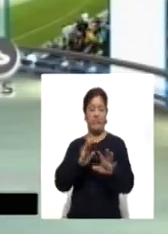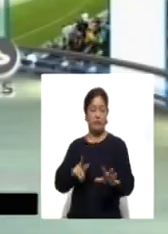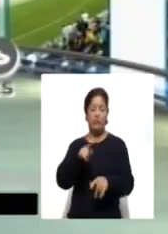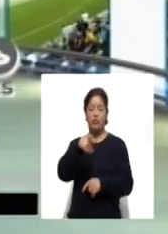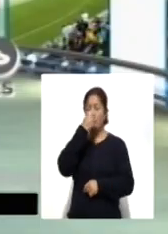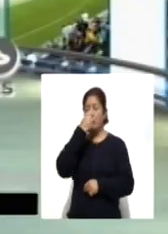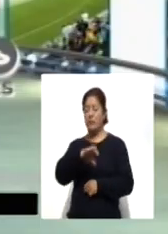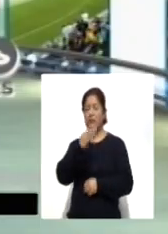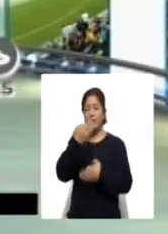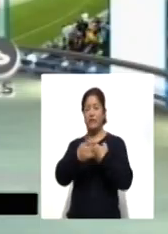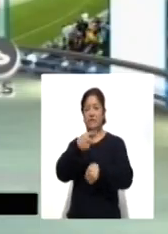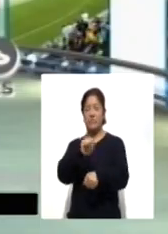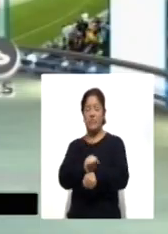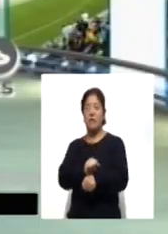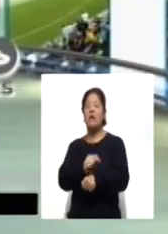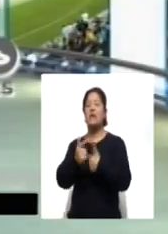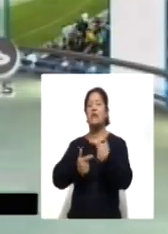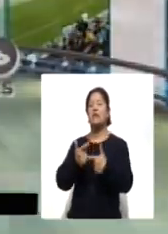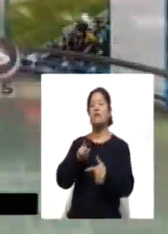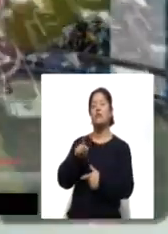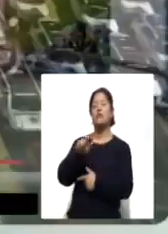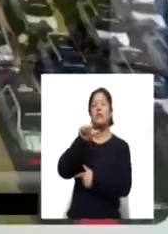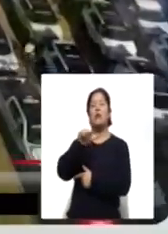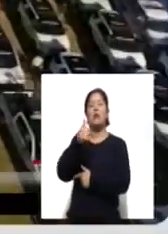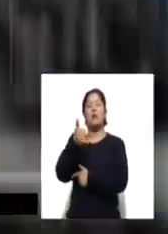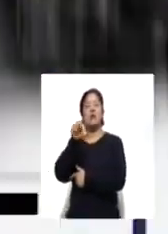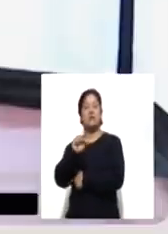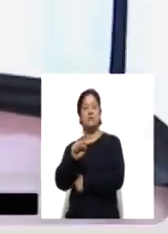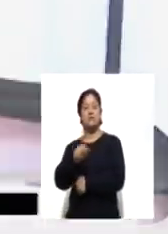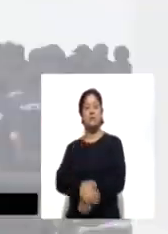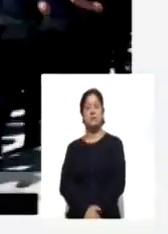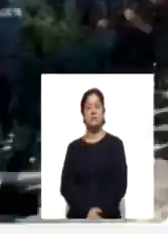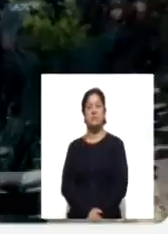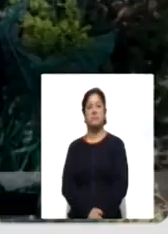fin de semana. Regreso contigo, Ashley.